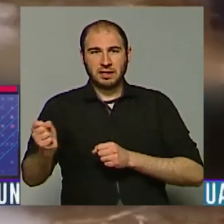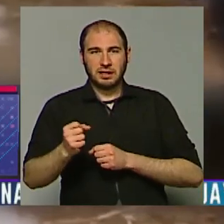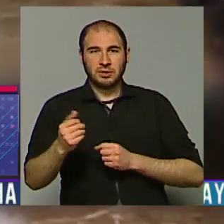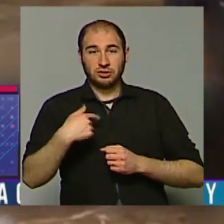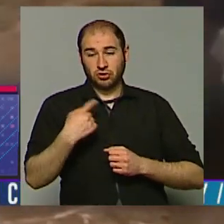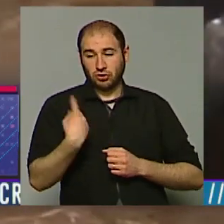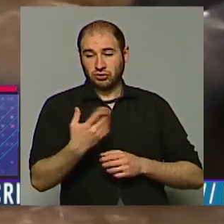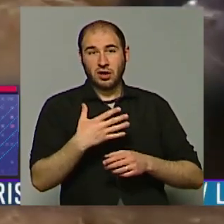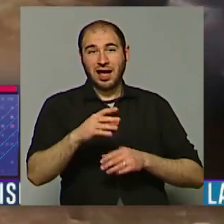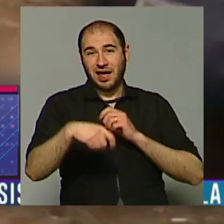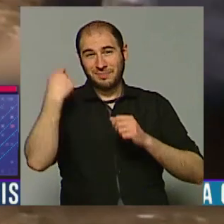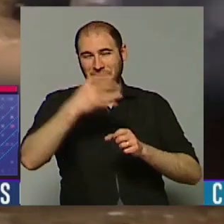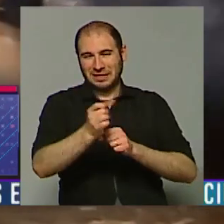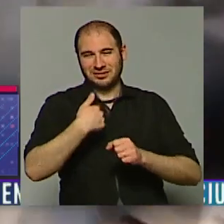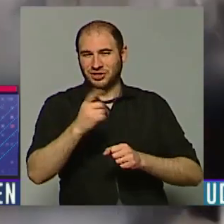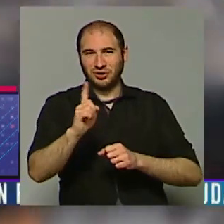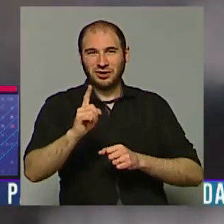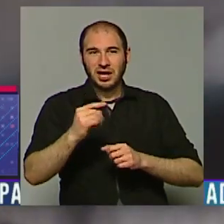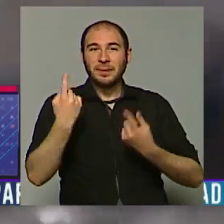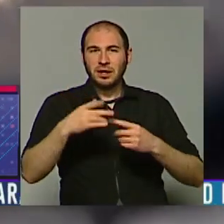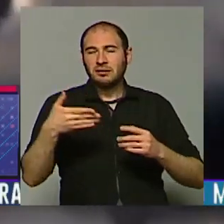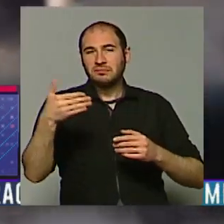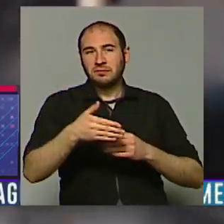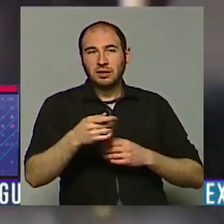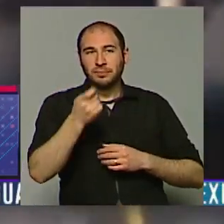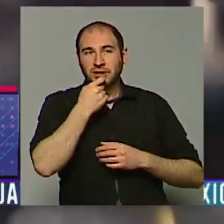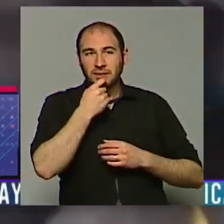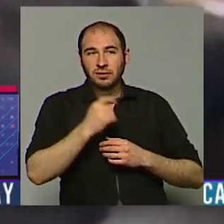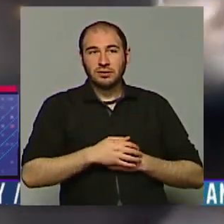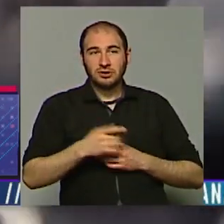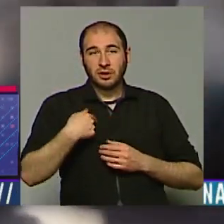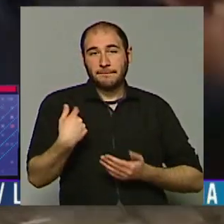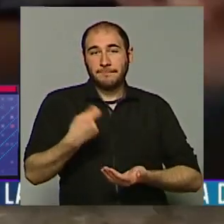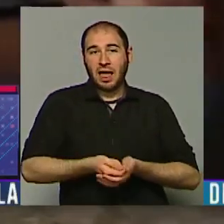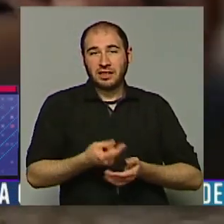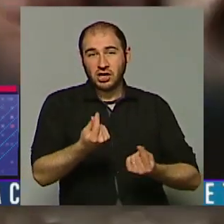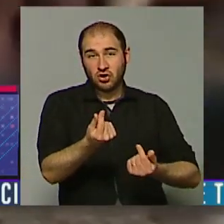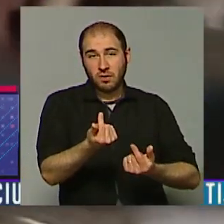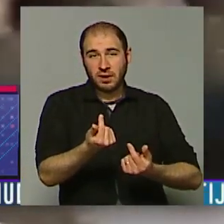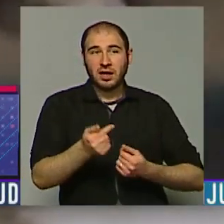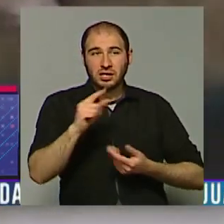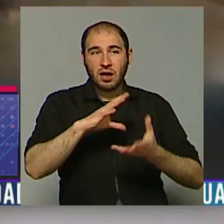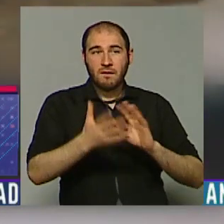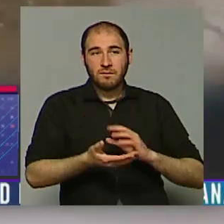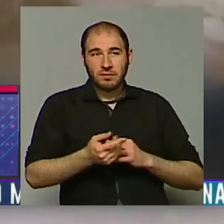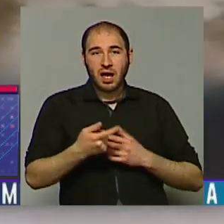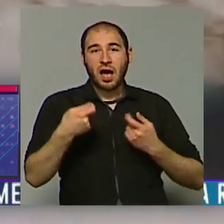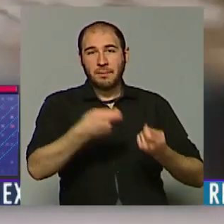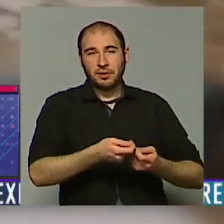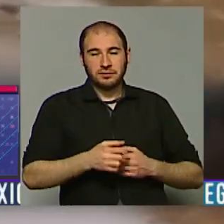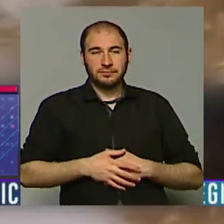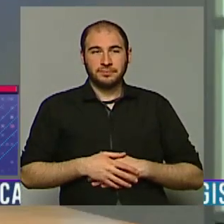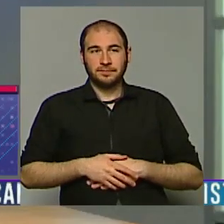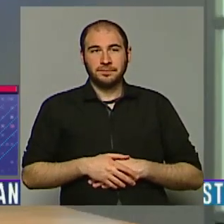seamos nosotros los que matamos al animal, participando o poniendo nuestro dinero, claro, consumiéndolo, de alguna forma estamos soportando ese